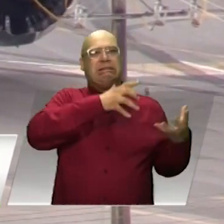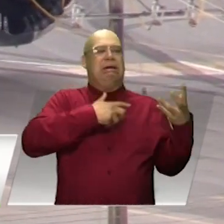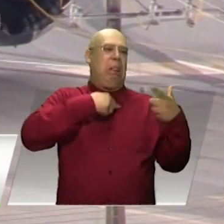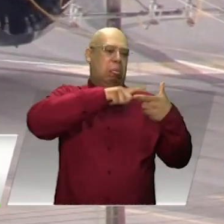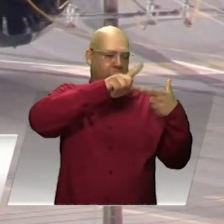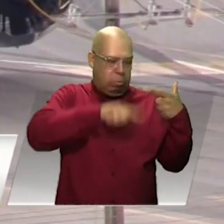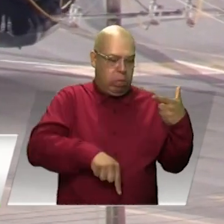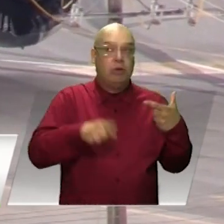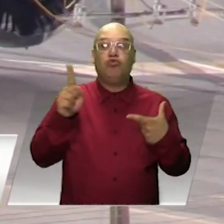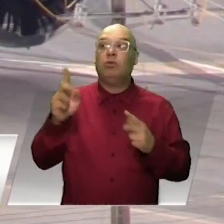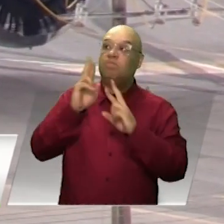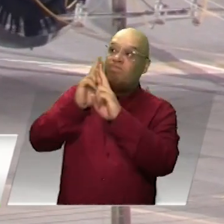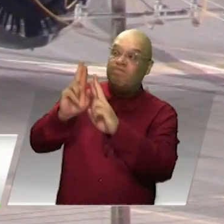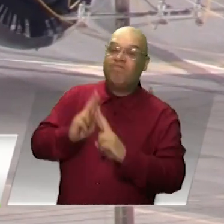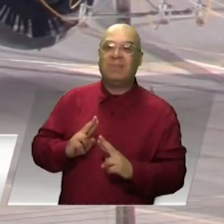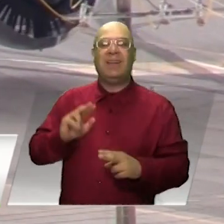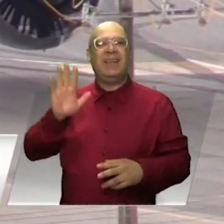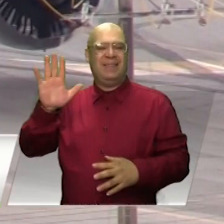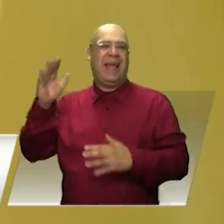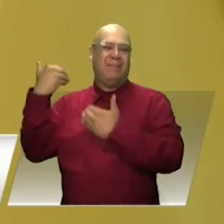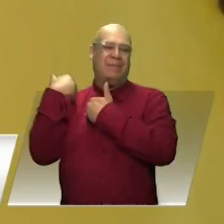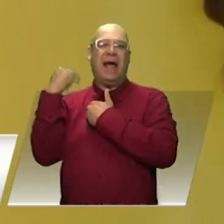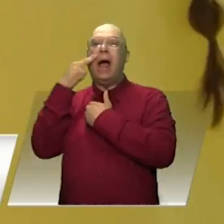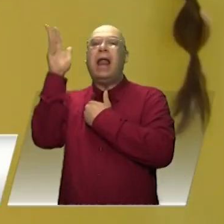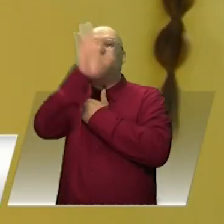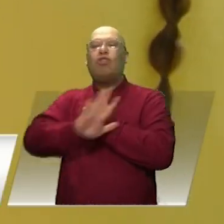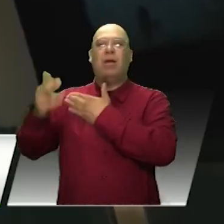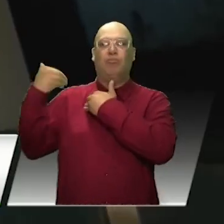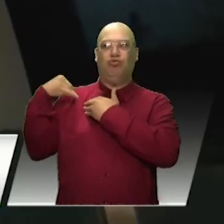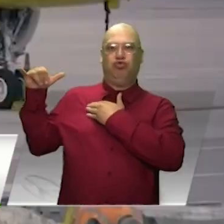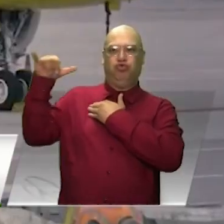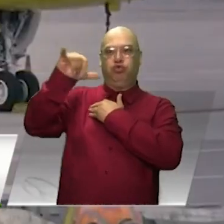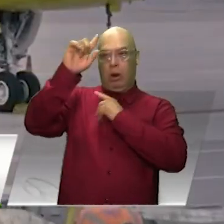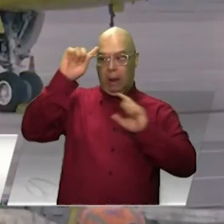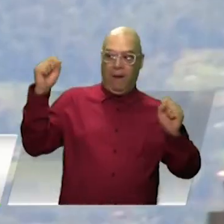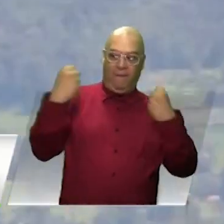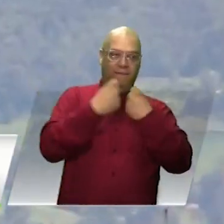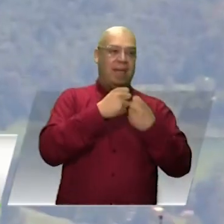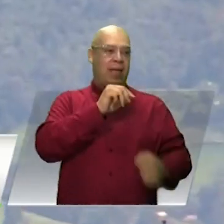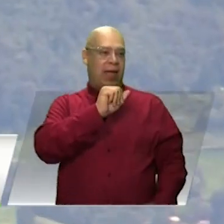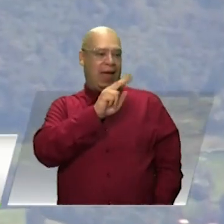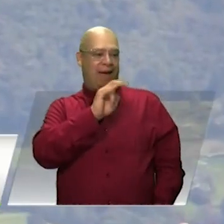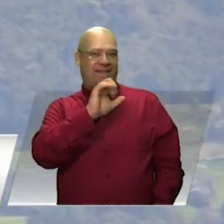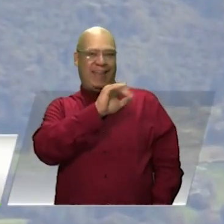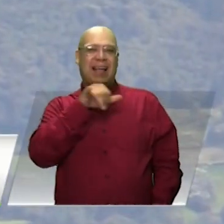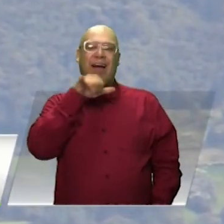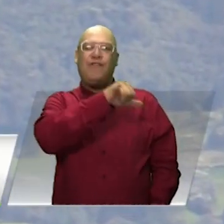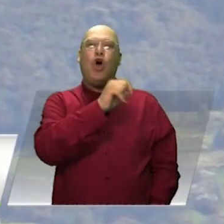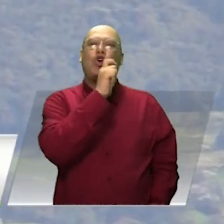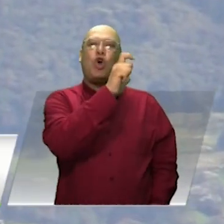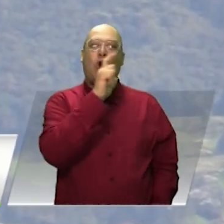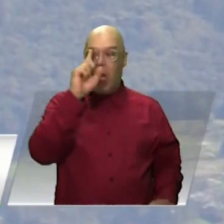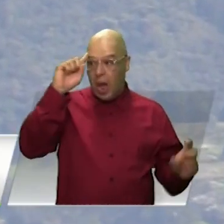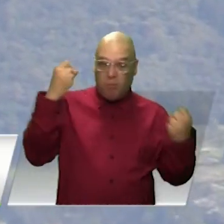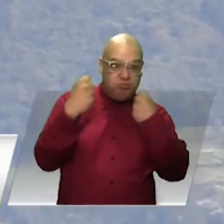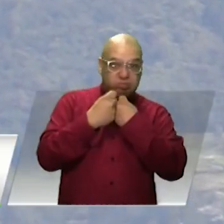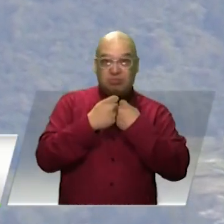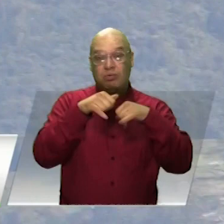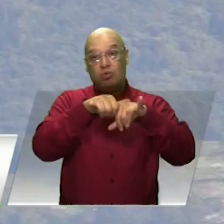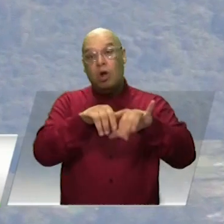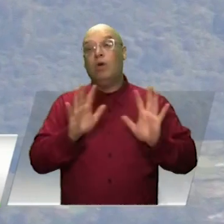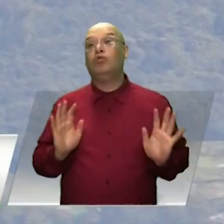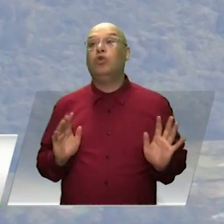la respuesta de la aeronáutica civil sobre su alianza con Avianca. Voceros de la aerolínea de bajo costo señalaron que la